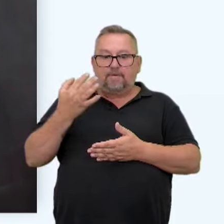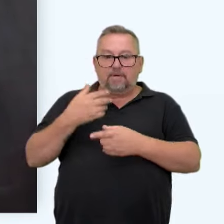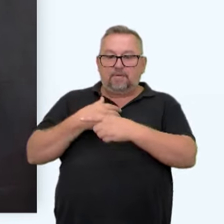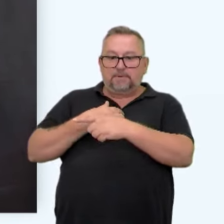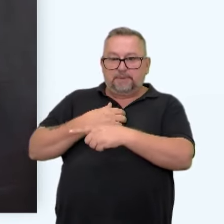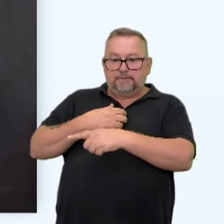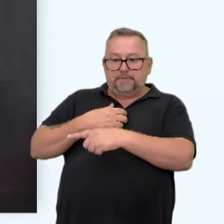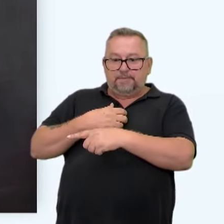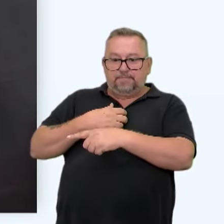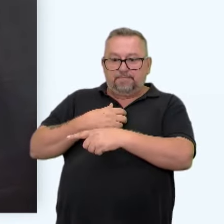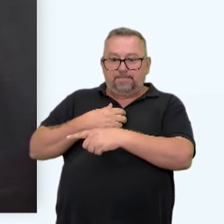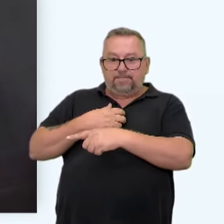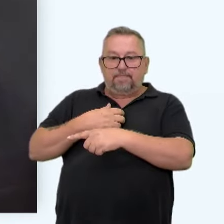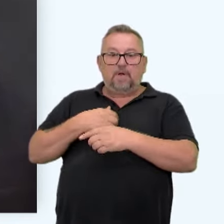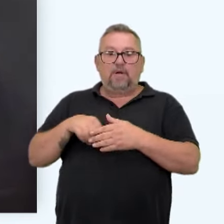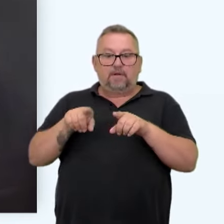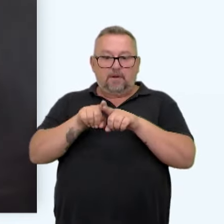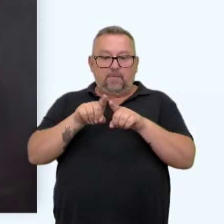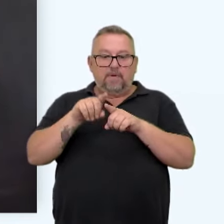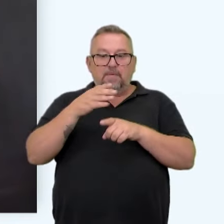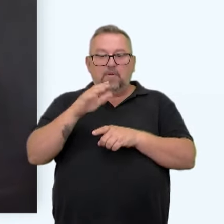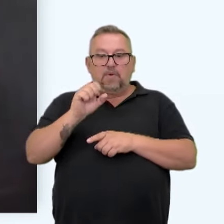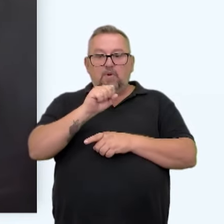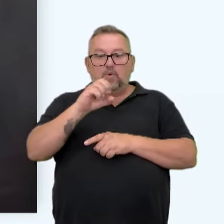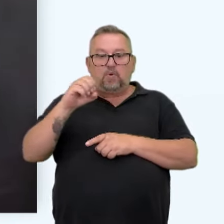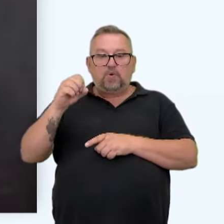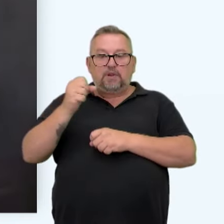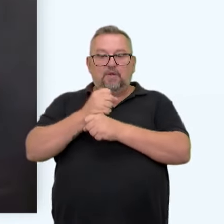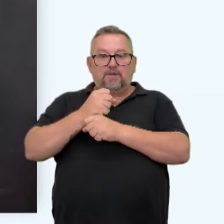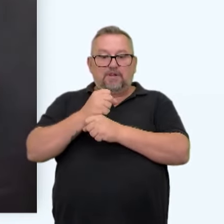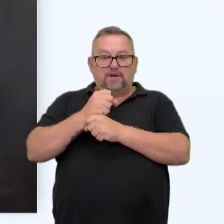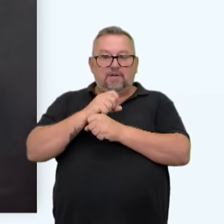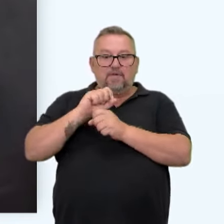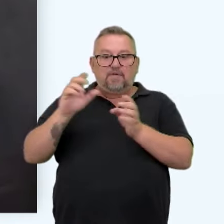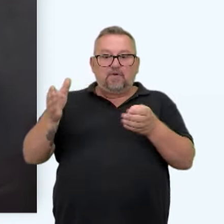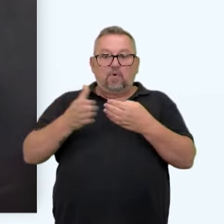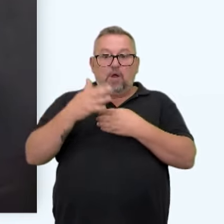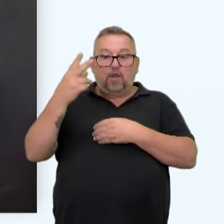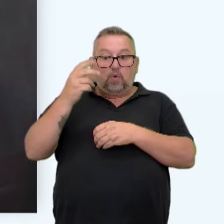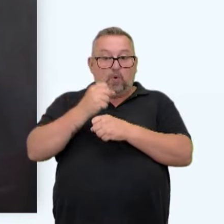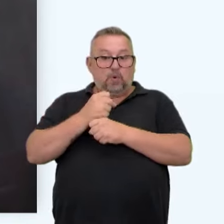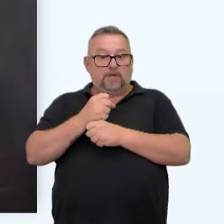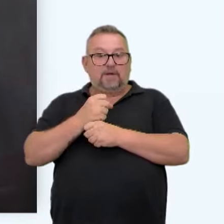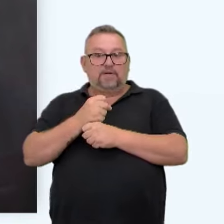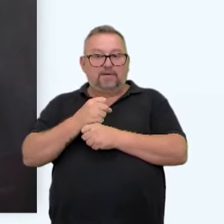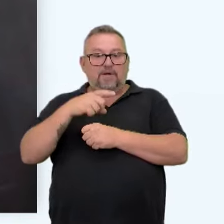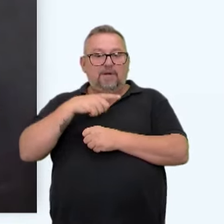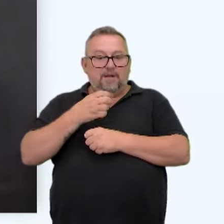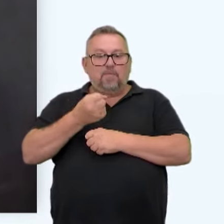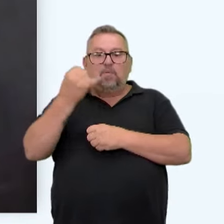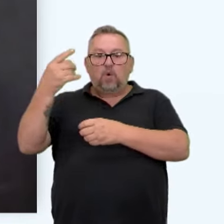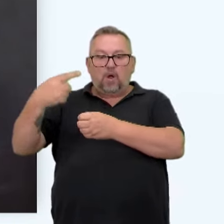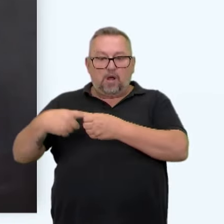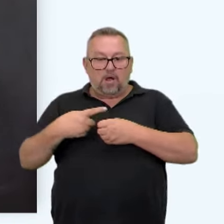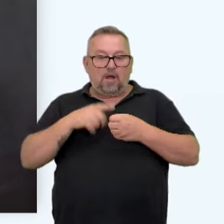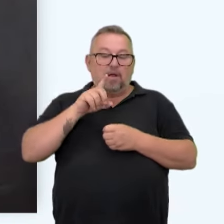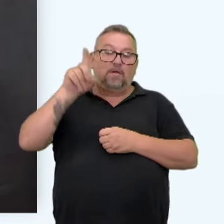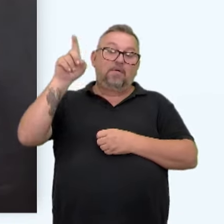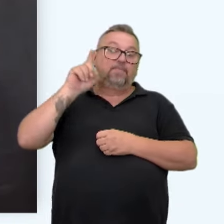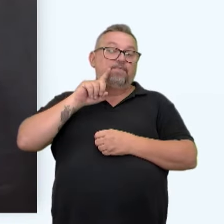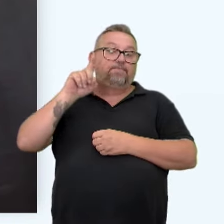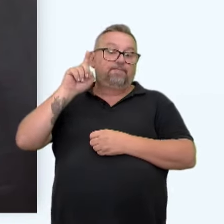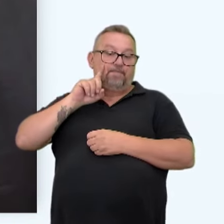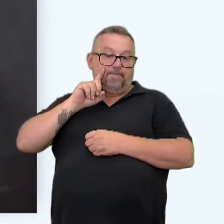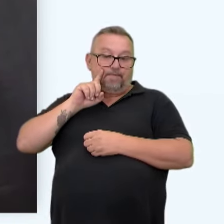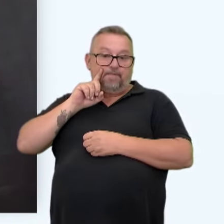Christian Science Monitor, con cerca de 200 años de vida, cerró hace 2 años ya. Hay muchas ciudades grandes en los